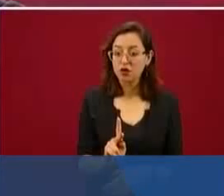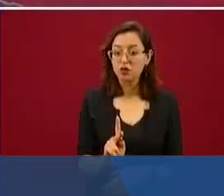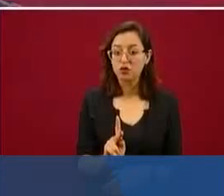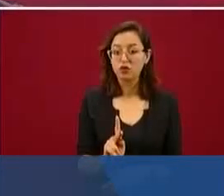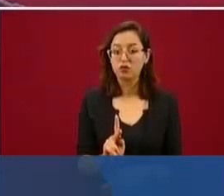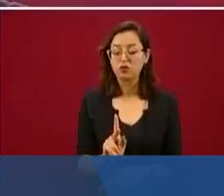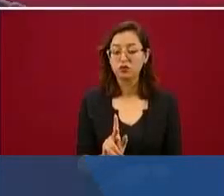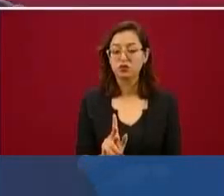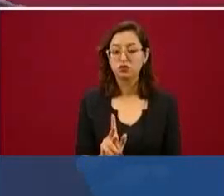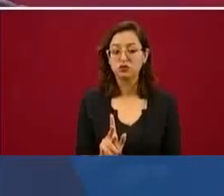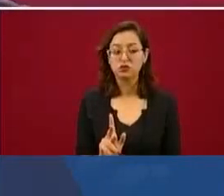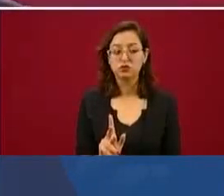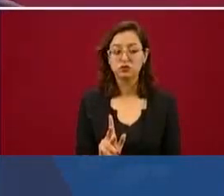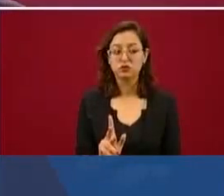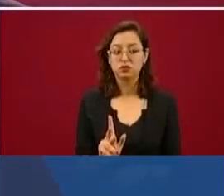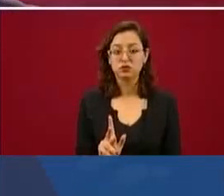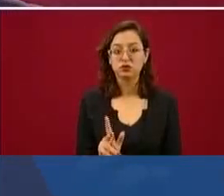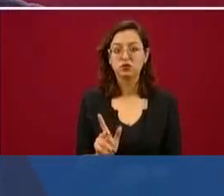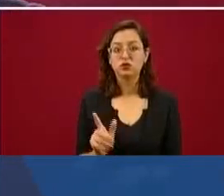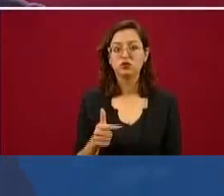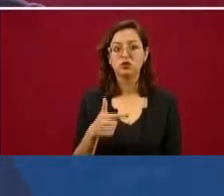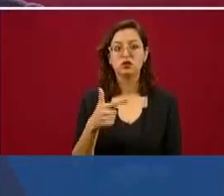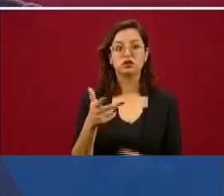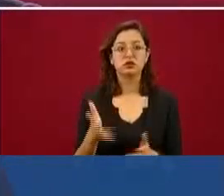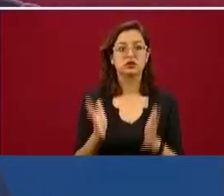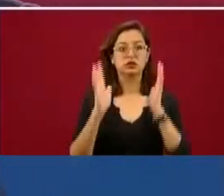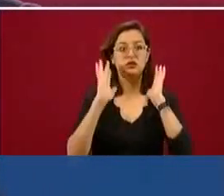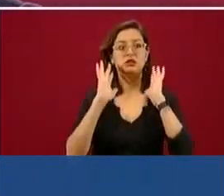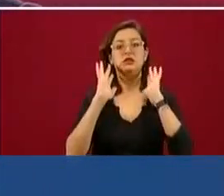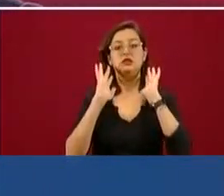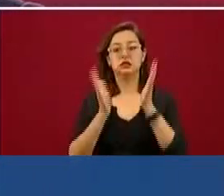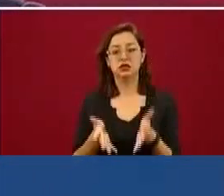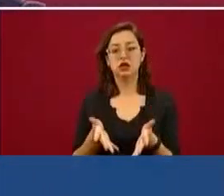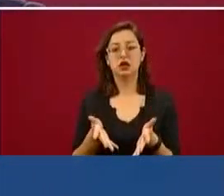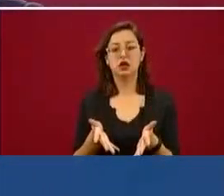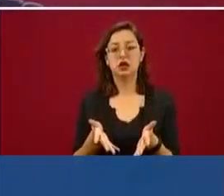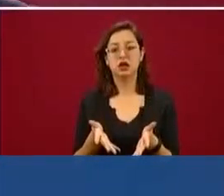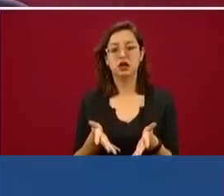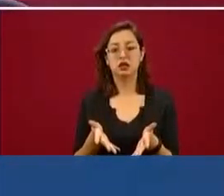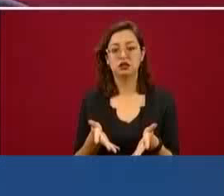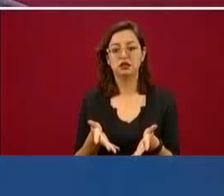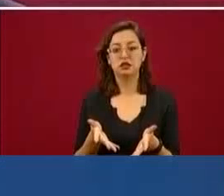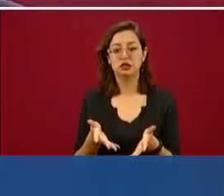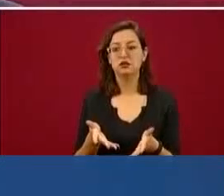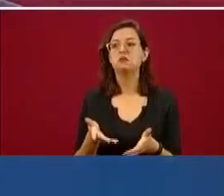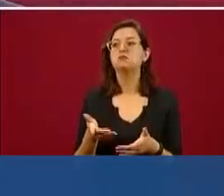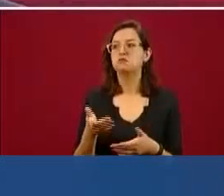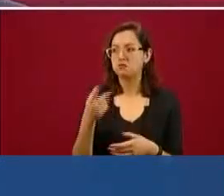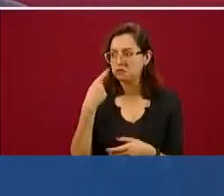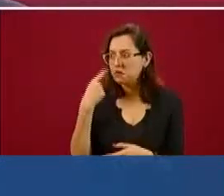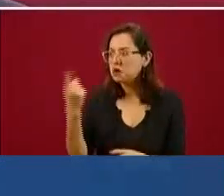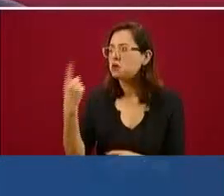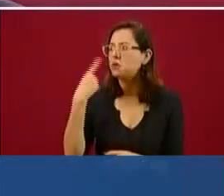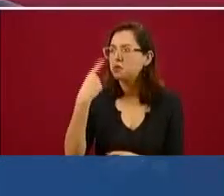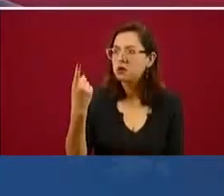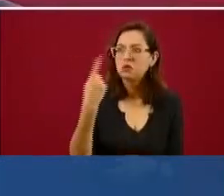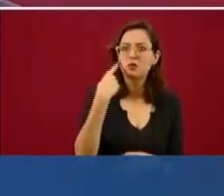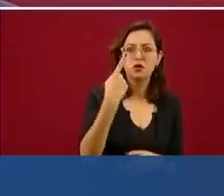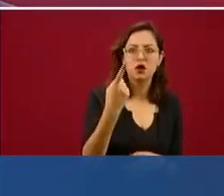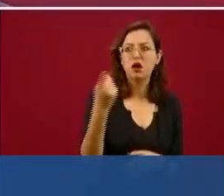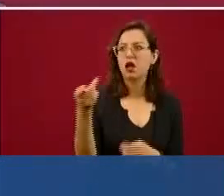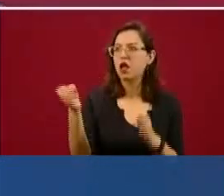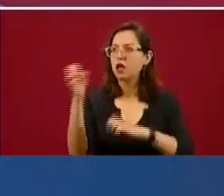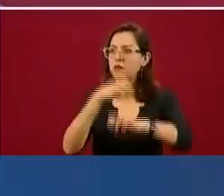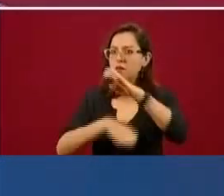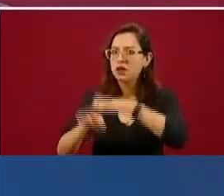más allá de la capacidad hospitalaria y de todo lo que se anunció, lo importante es que podamos curarnos y cuidarnos entre todos. Asegura